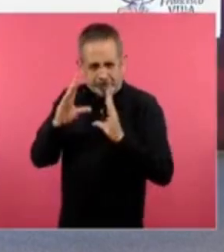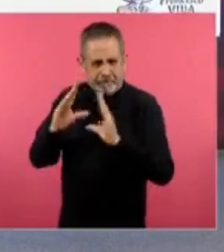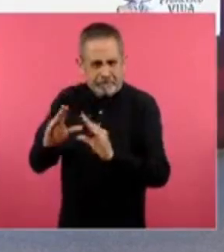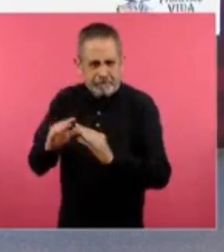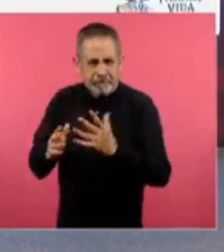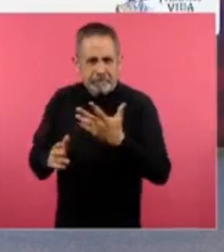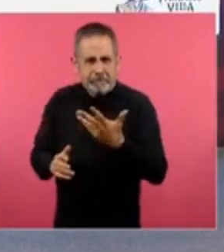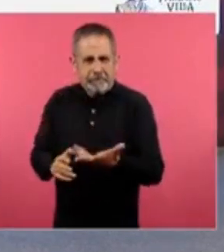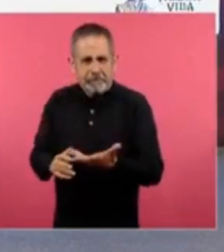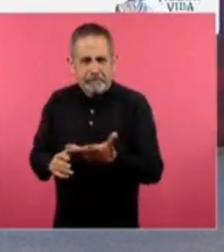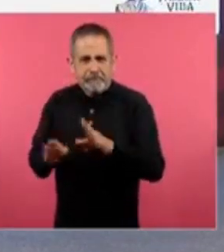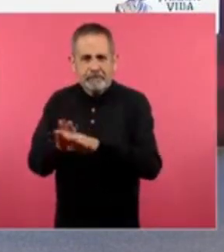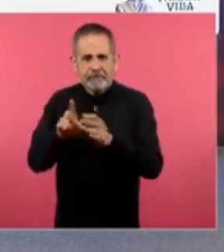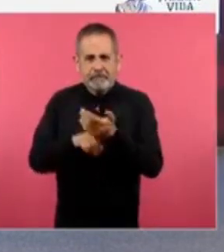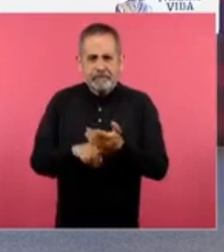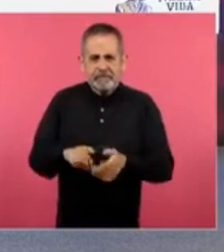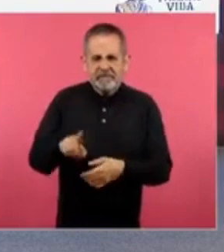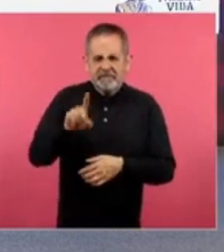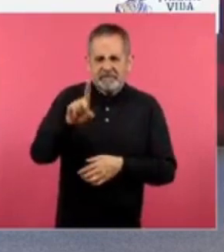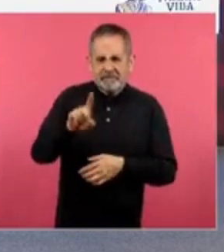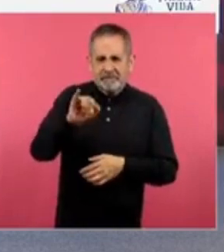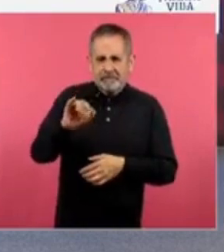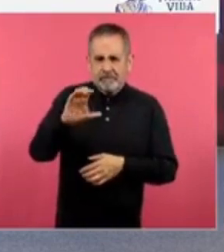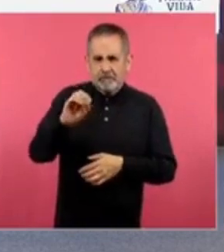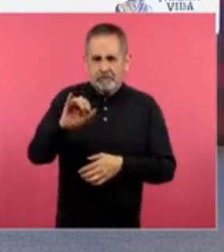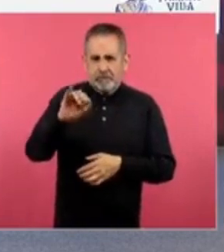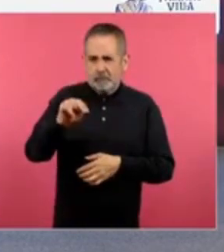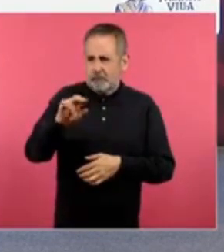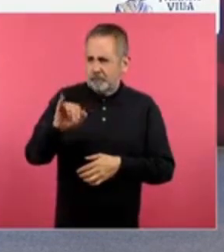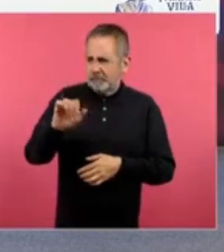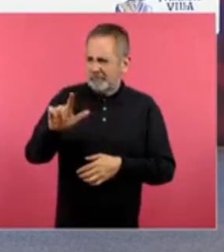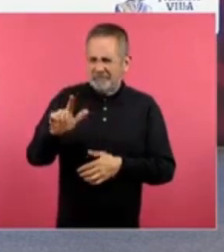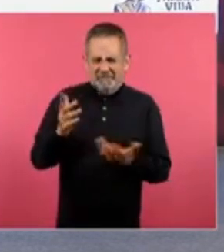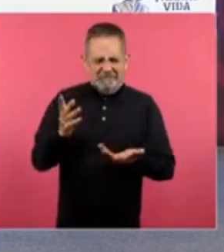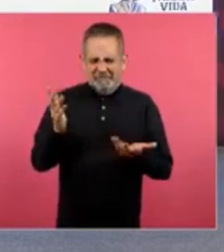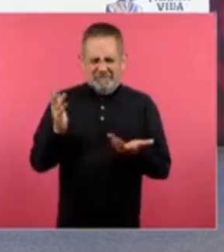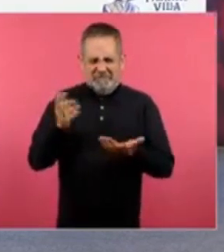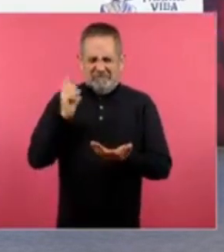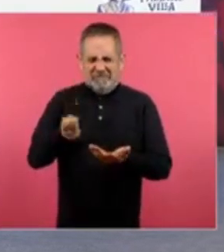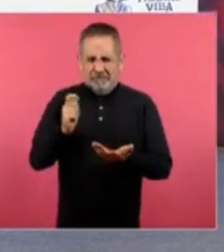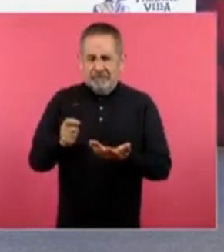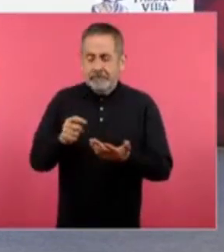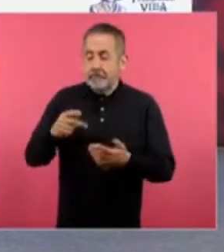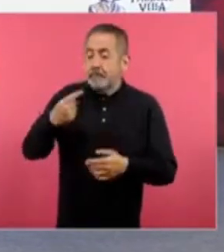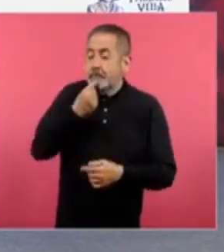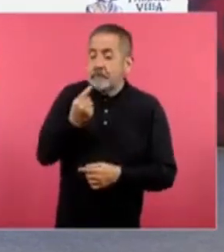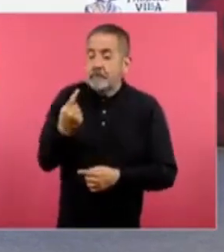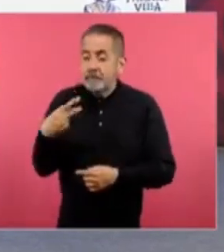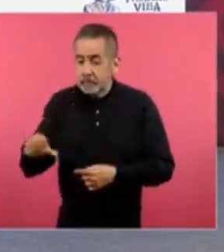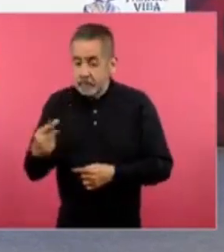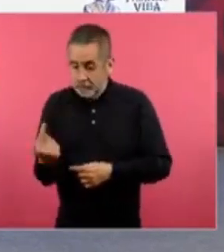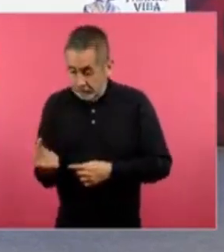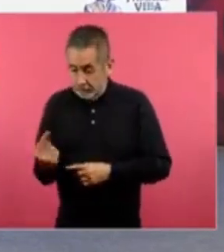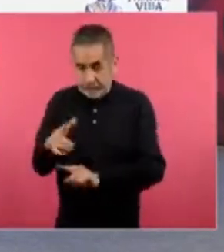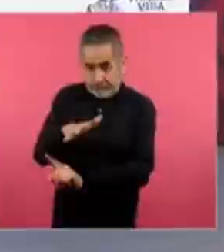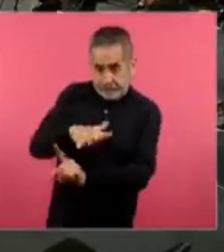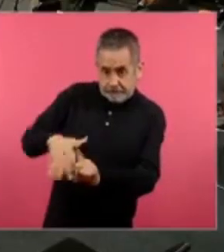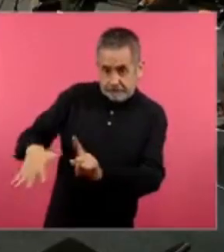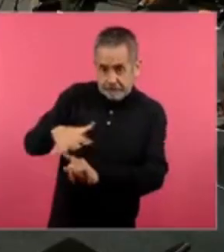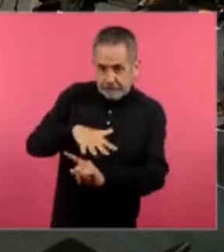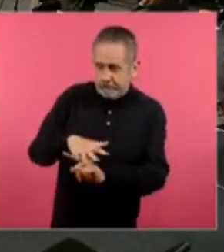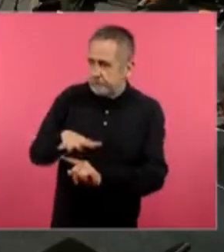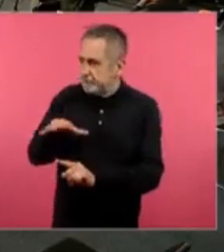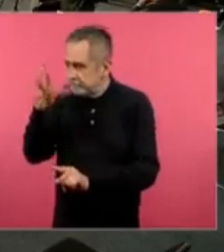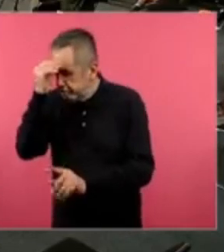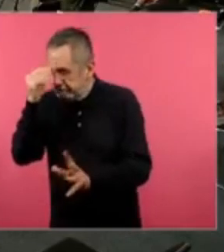nuevo, un término novedoso, en el que lo que se busca es nada más que el niño aprenda de su realidad, de su contexto, ¿sí?